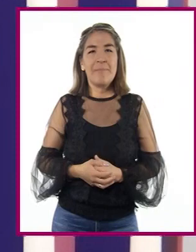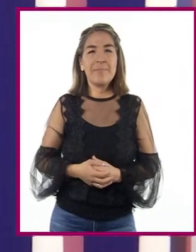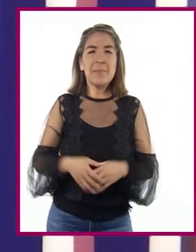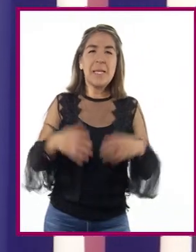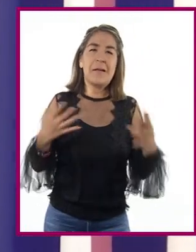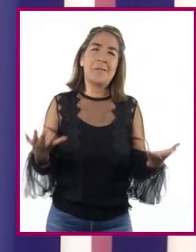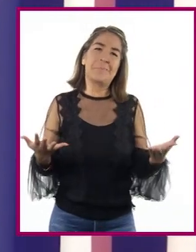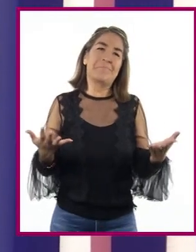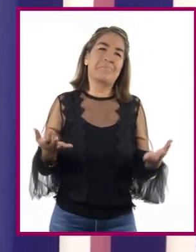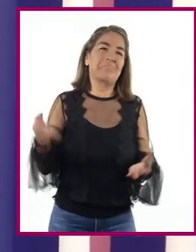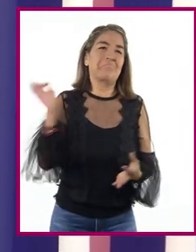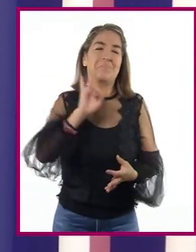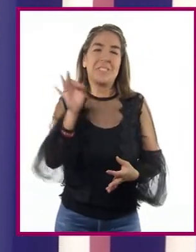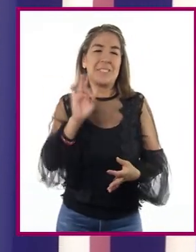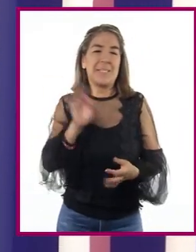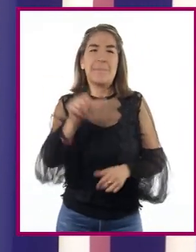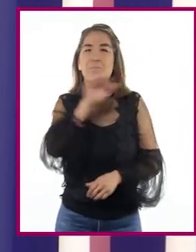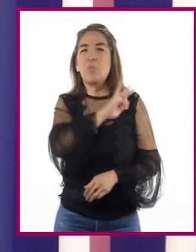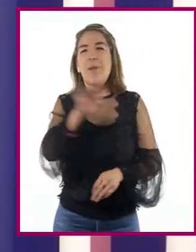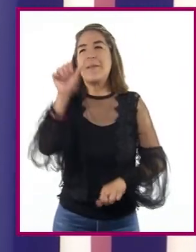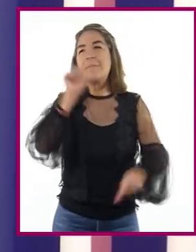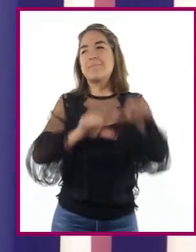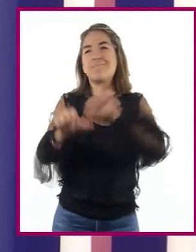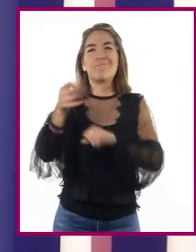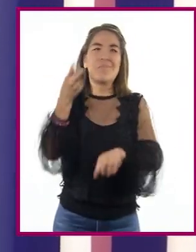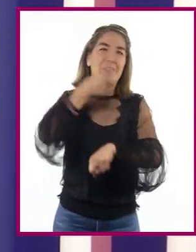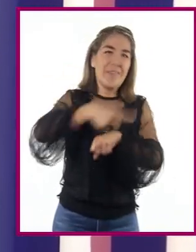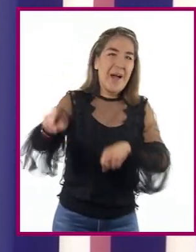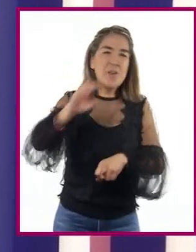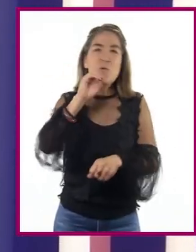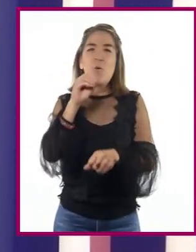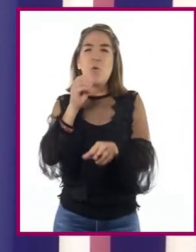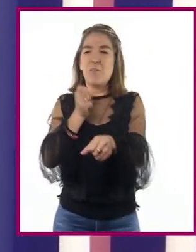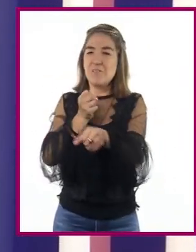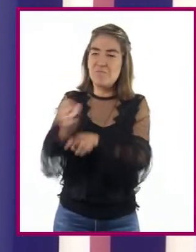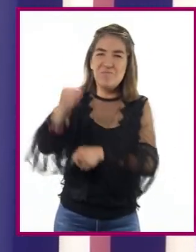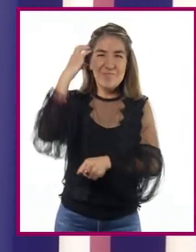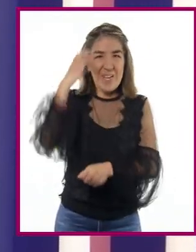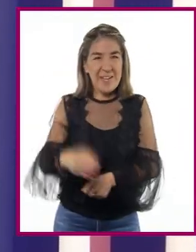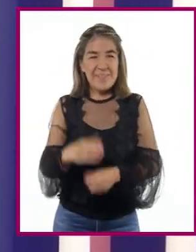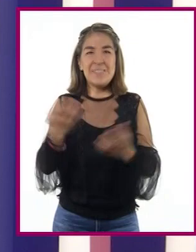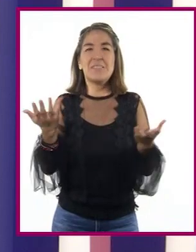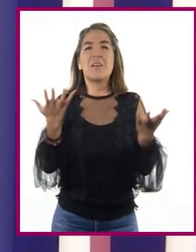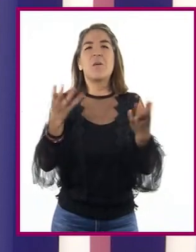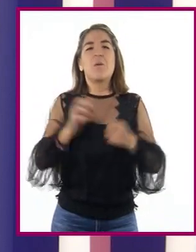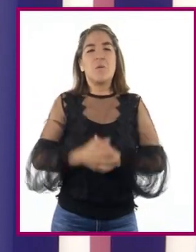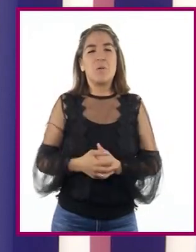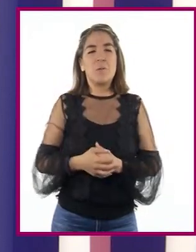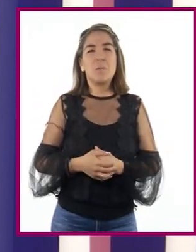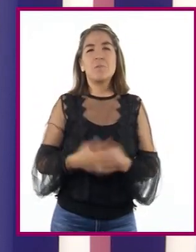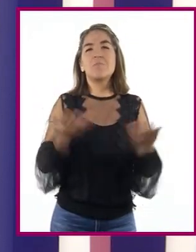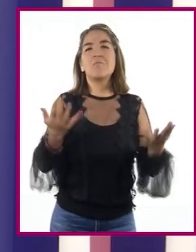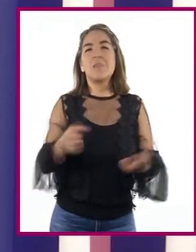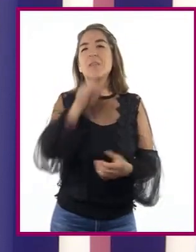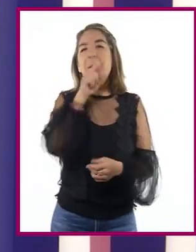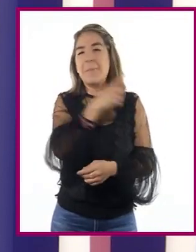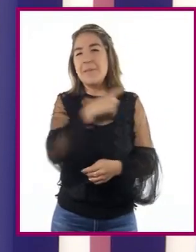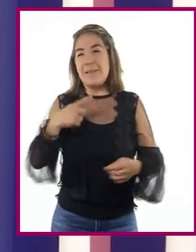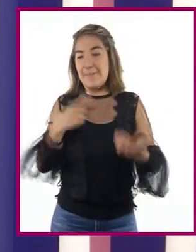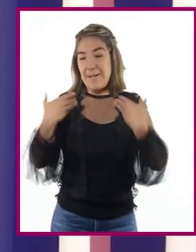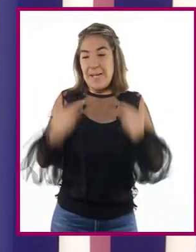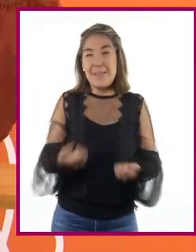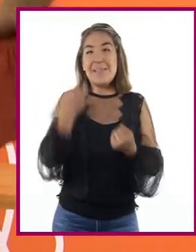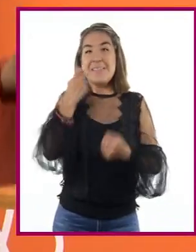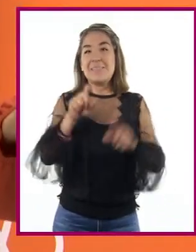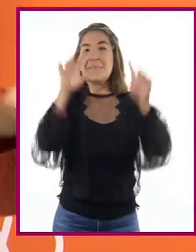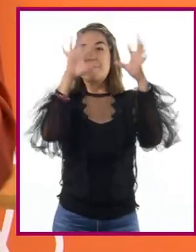Quizá podemos sustituirla por daño o agresión, o bien redactar de tal manera que quede entendida por el